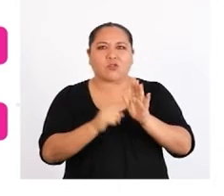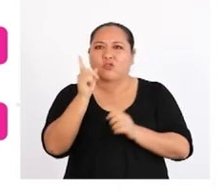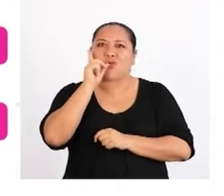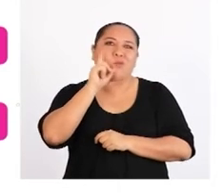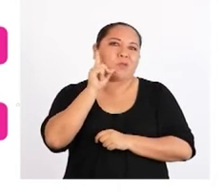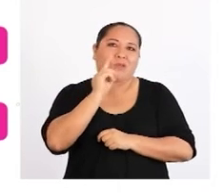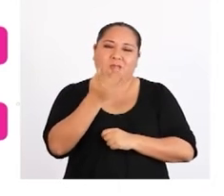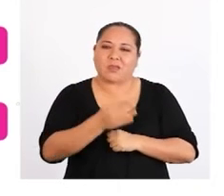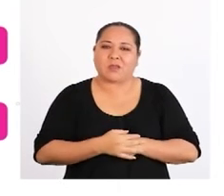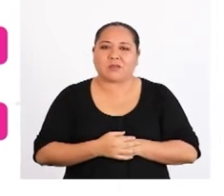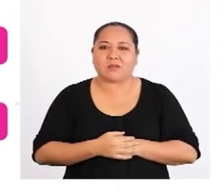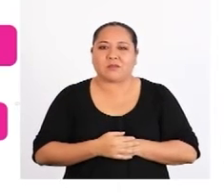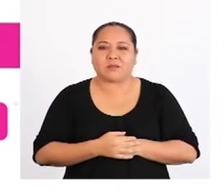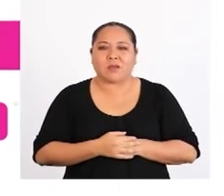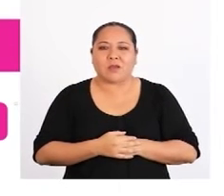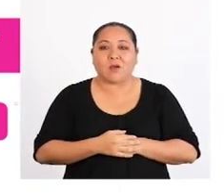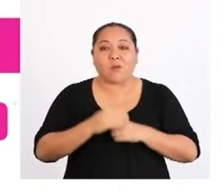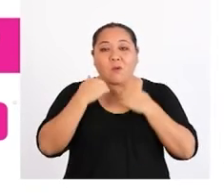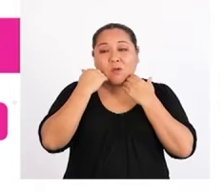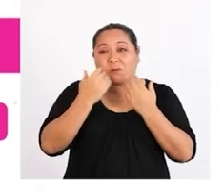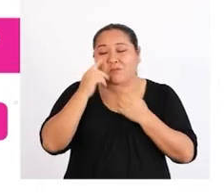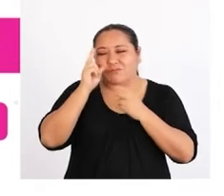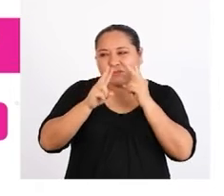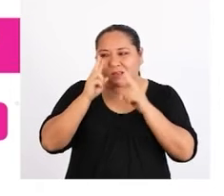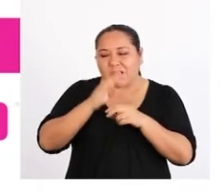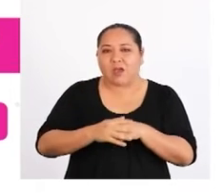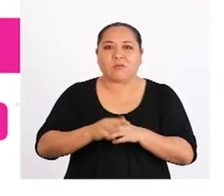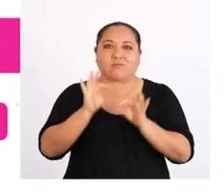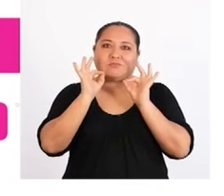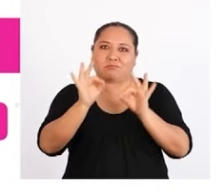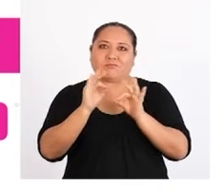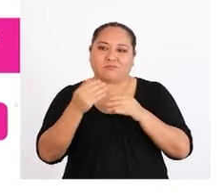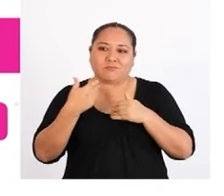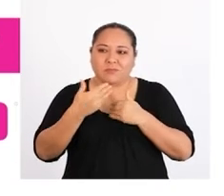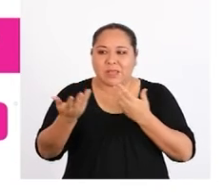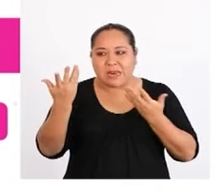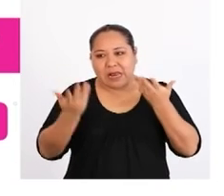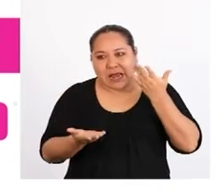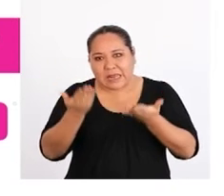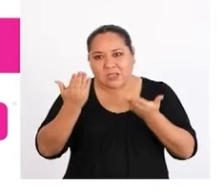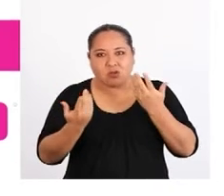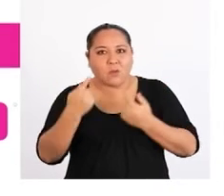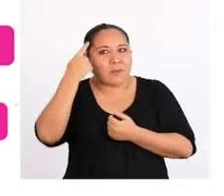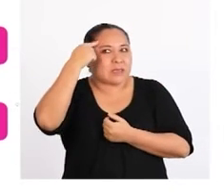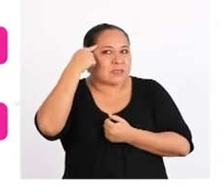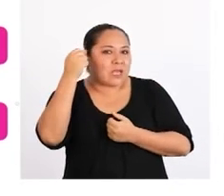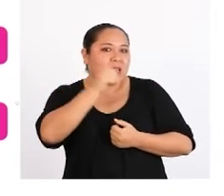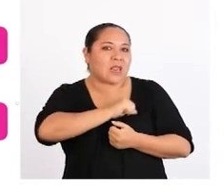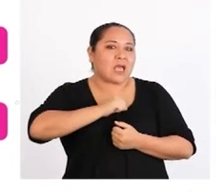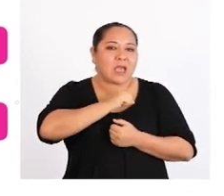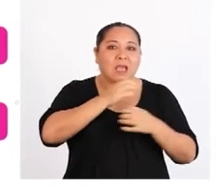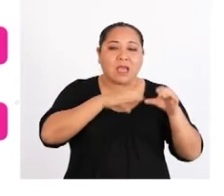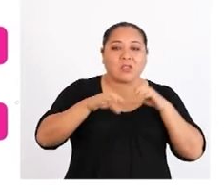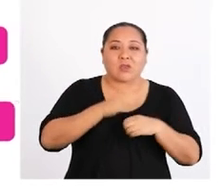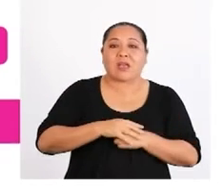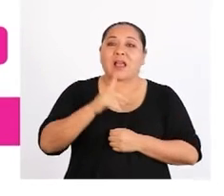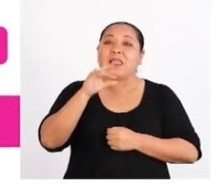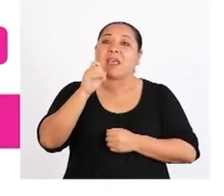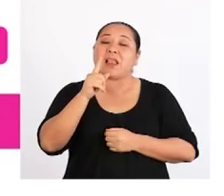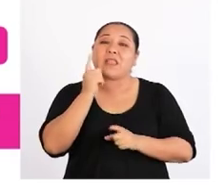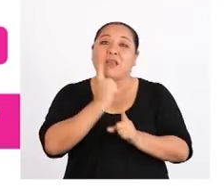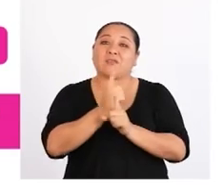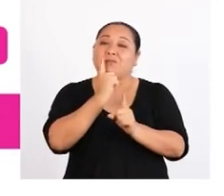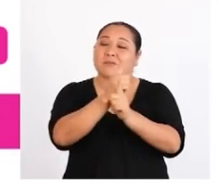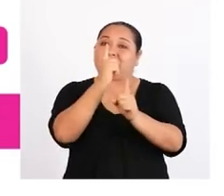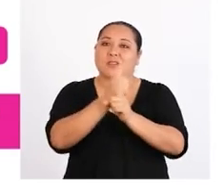sin mentiras. La congruencia que permite apreciar una adecuada relación entre el pensar y actuar. La lealtad, como la cualidad